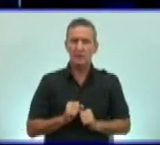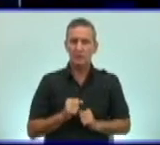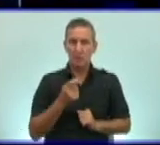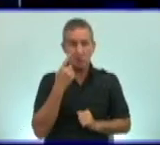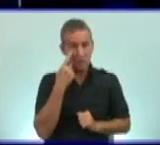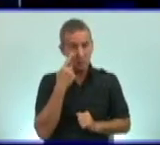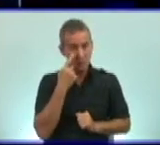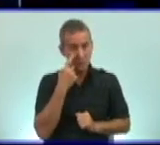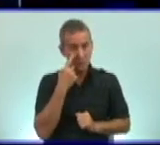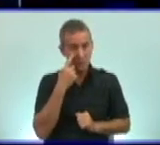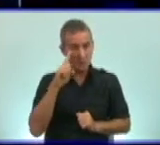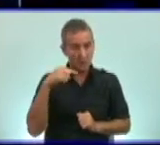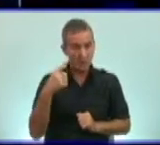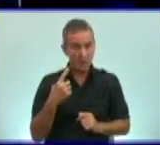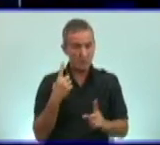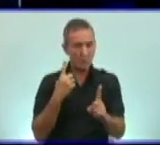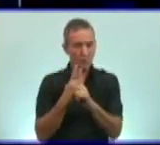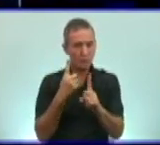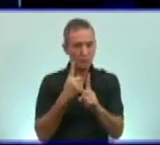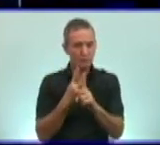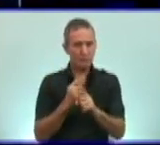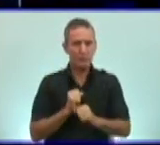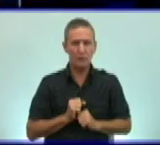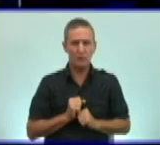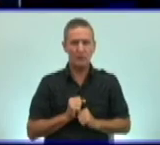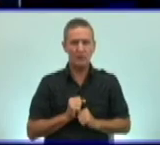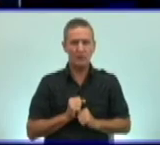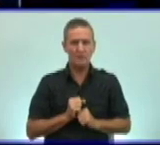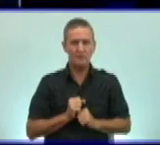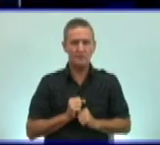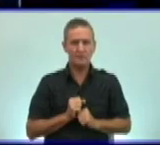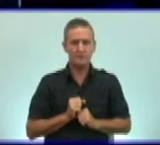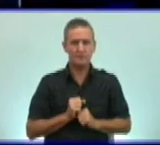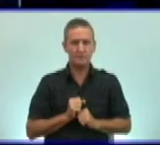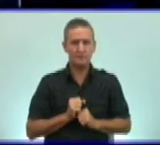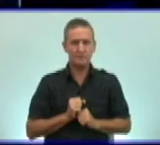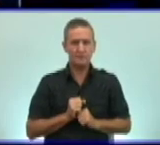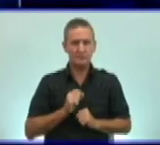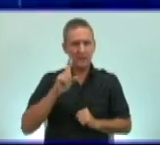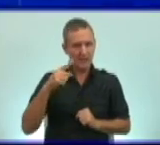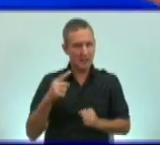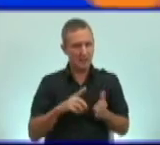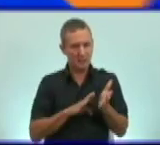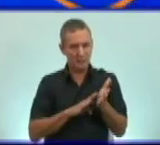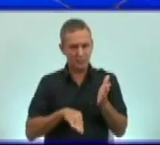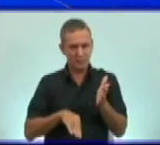ver en próximas frecuencias, ya en el próximo mes.